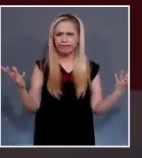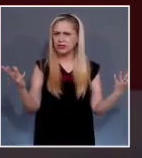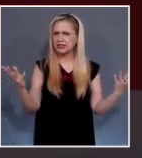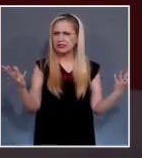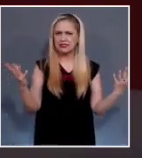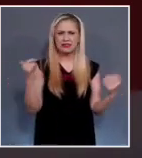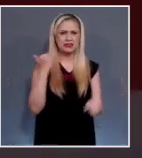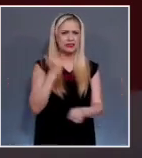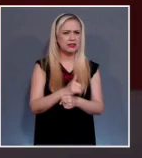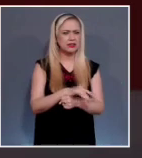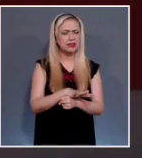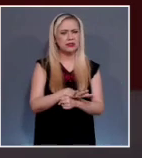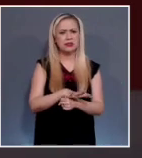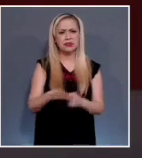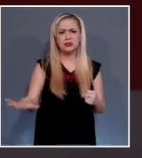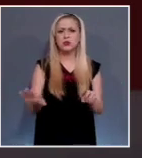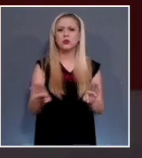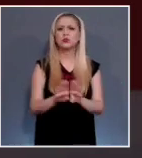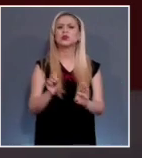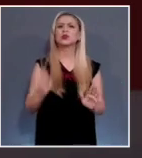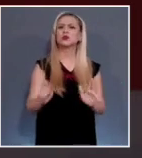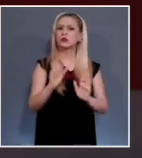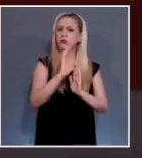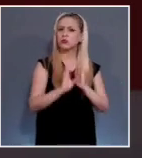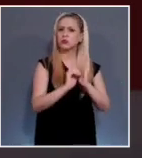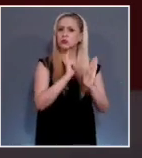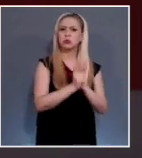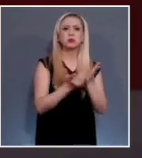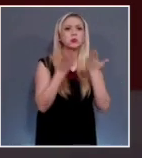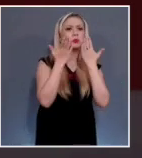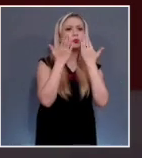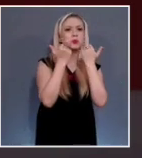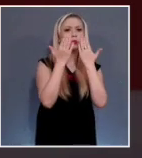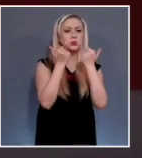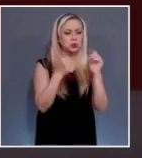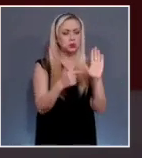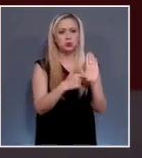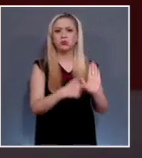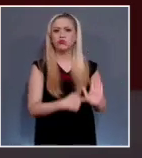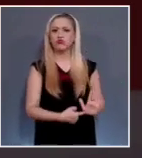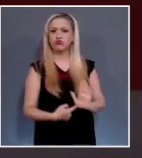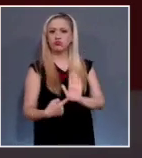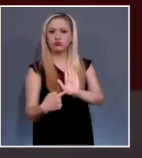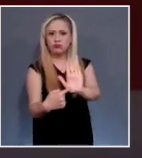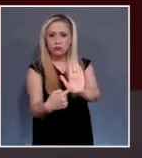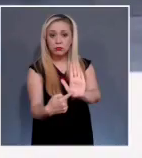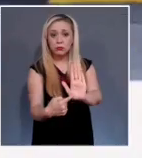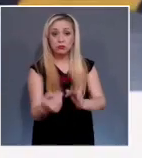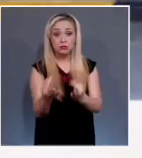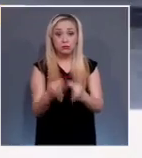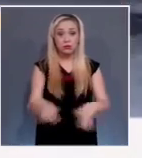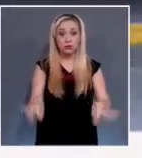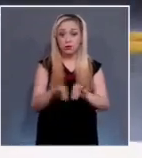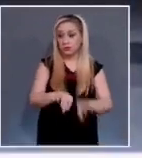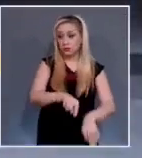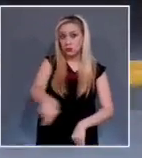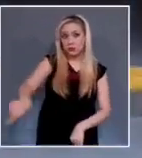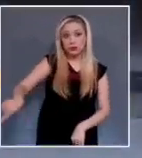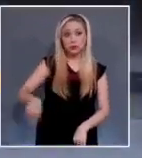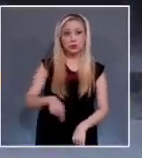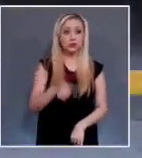Que el constitucionalismo no tenga algo específico que decirle a una parte tan importante de la población.